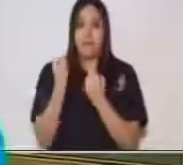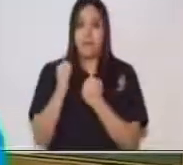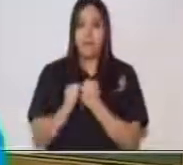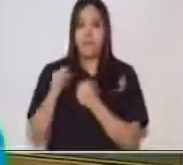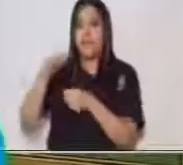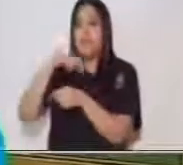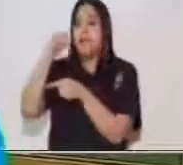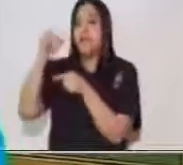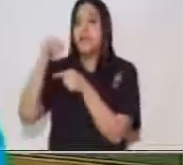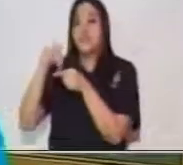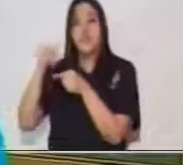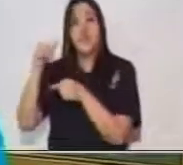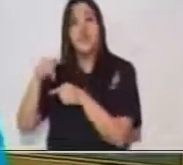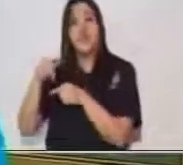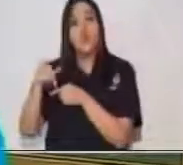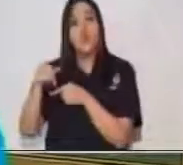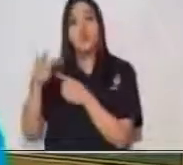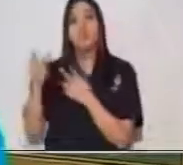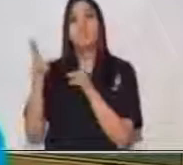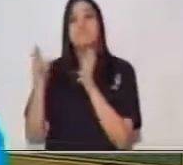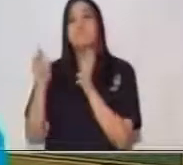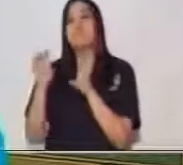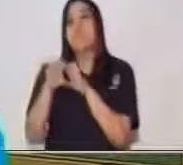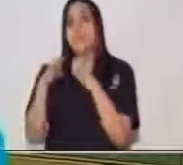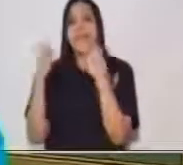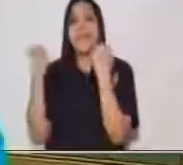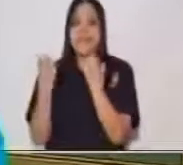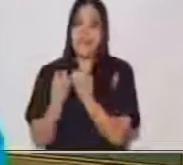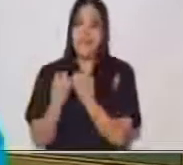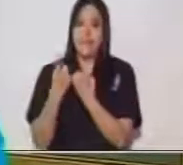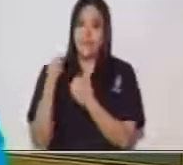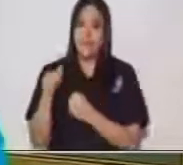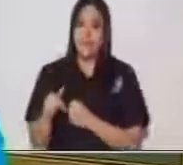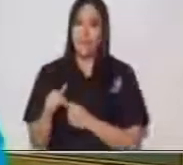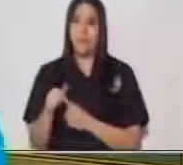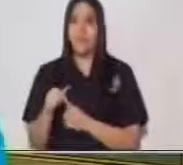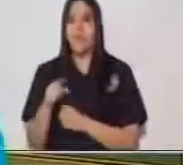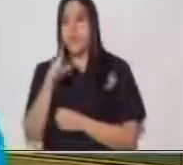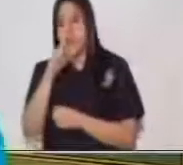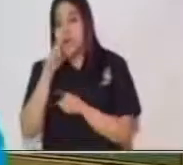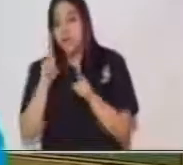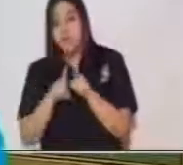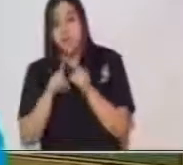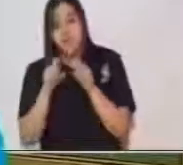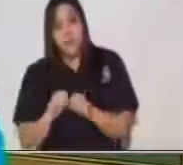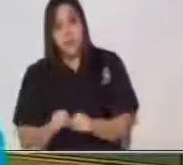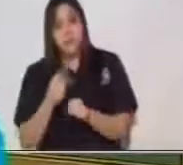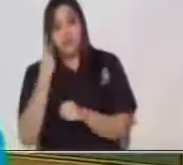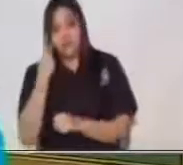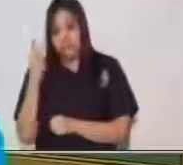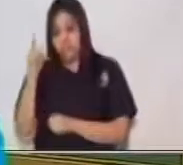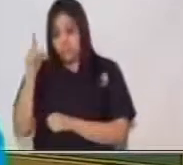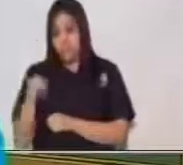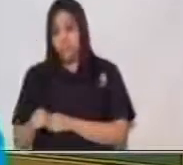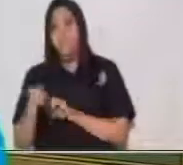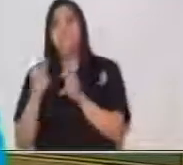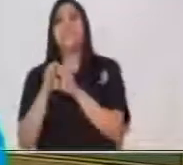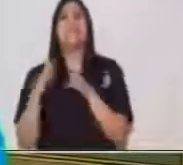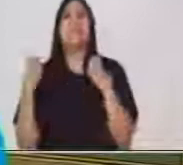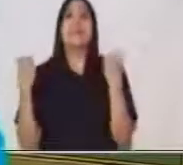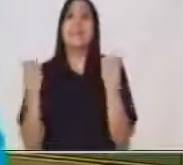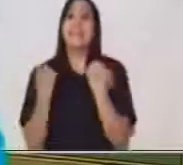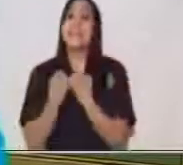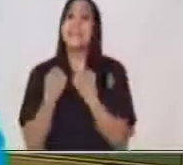nuestro núcleo del sujeto. Muy bien, y también podemos analizar que equipo es un